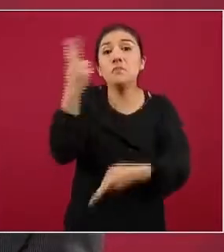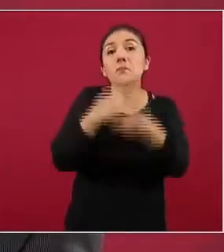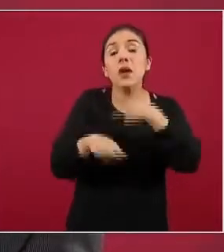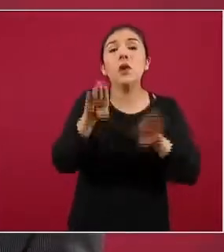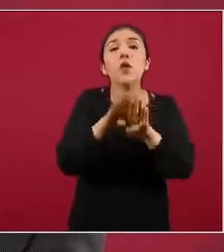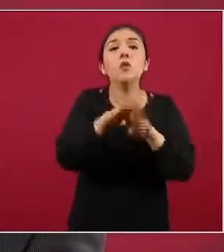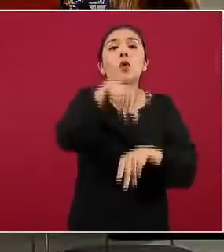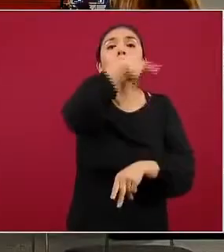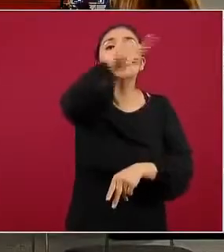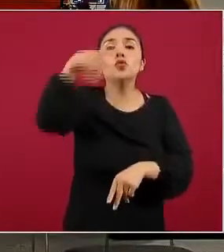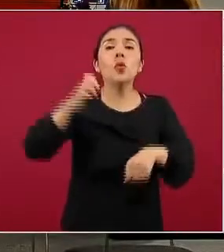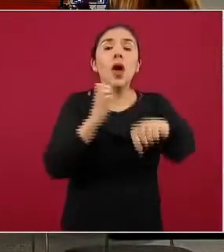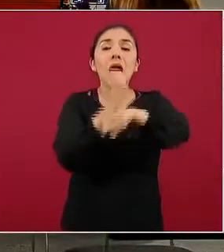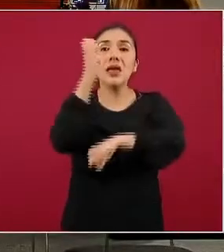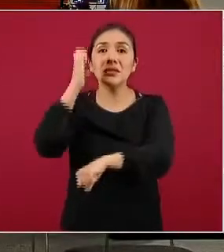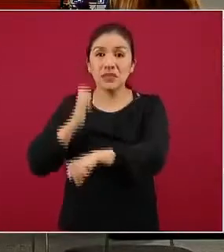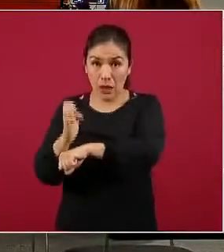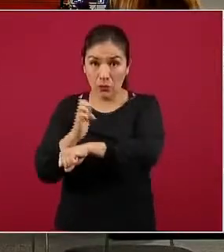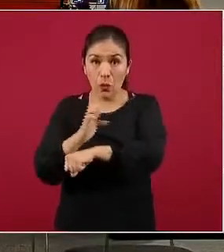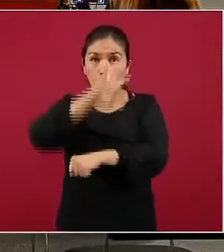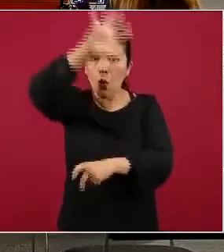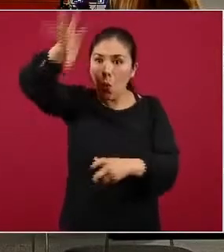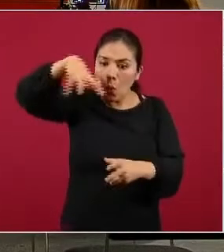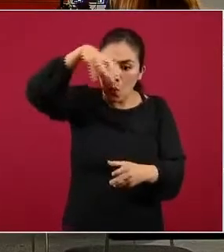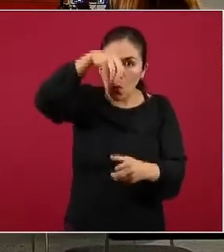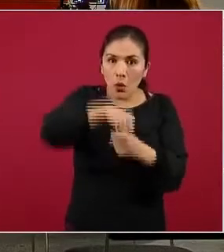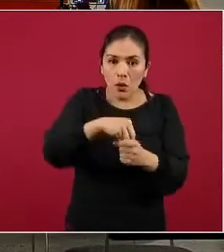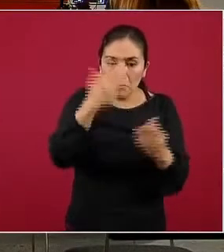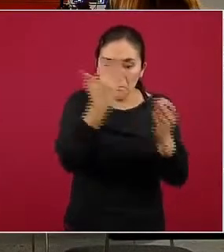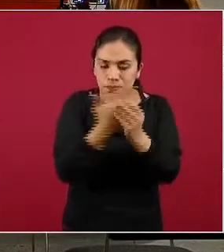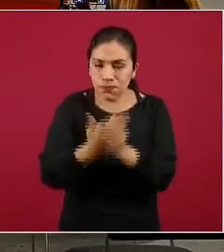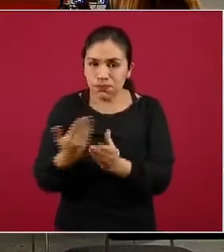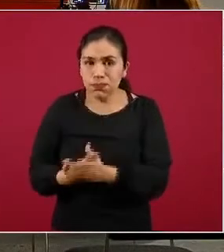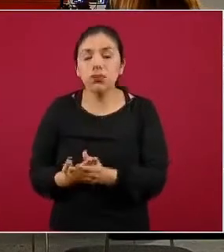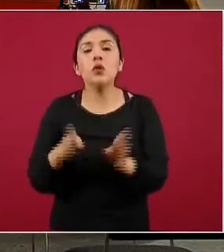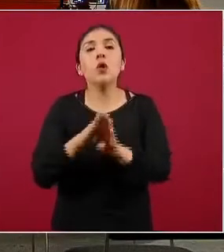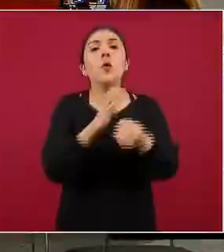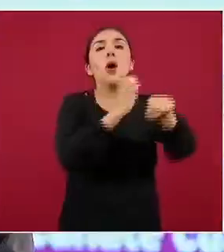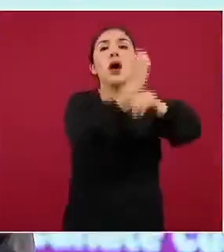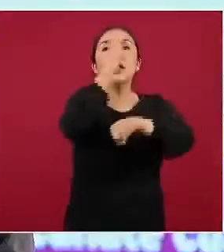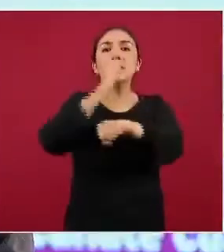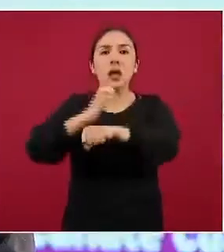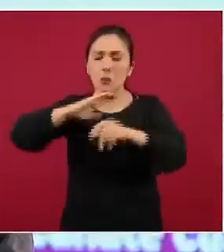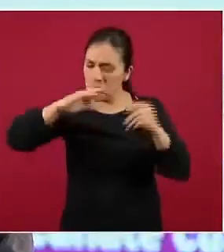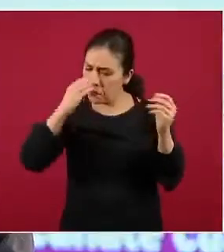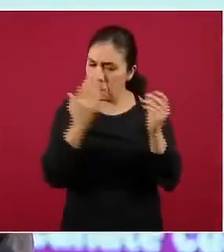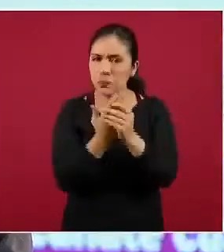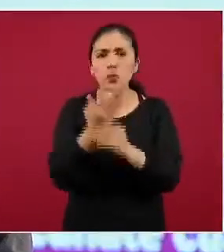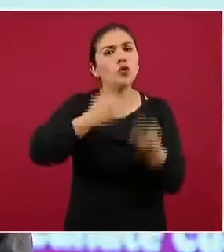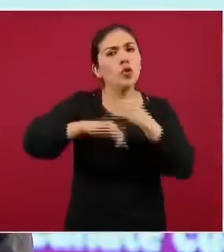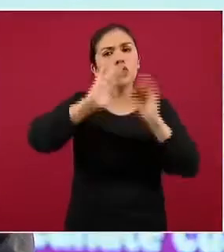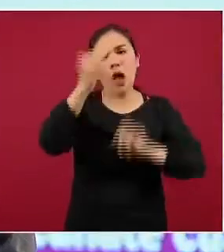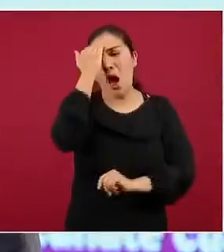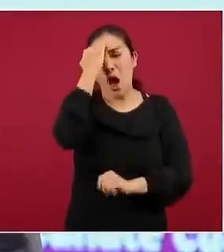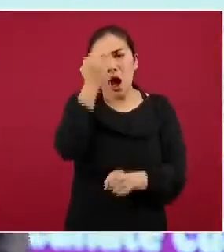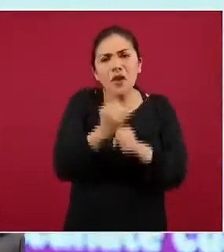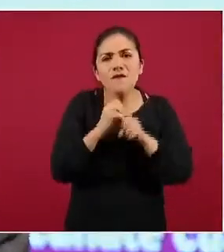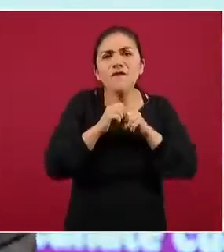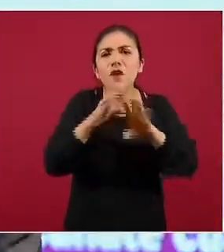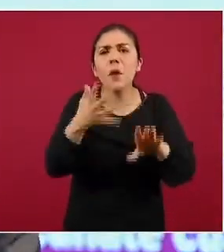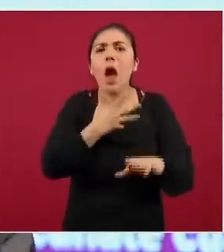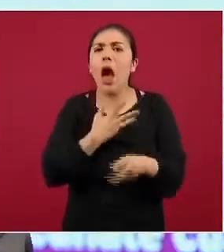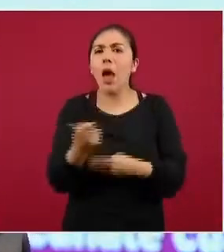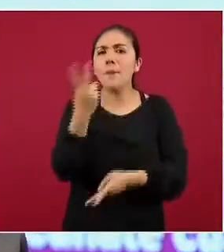la localidad. Se integra a nivel estatal. Todos los estados conocen la información que